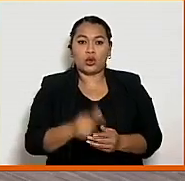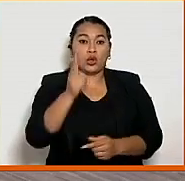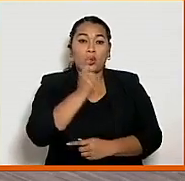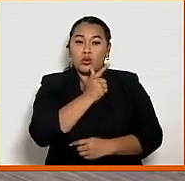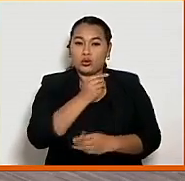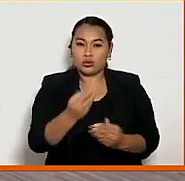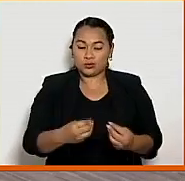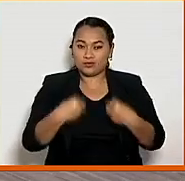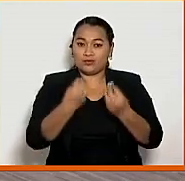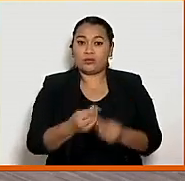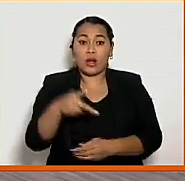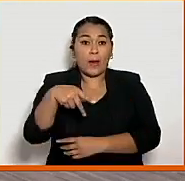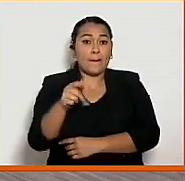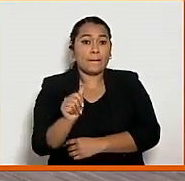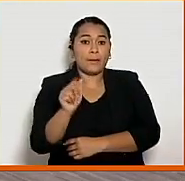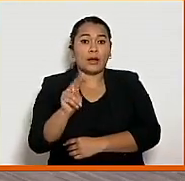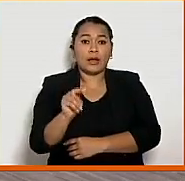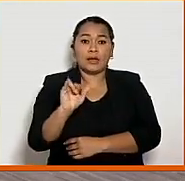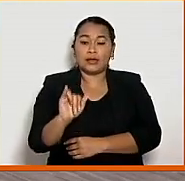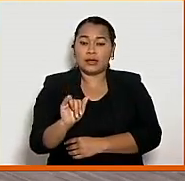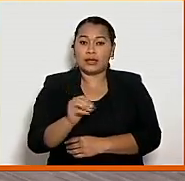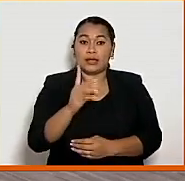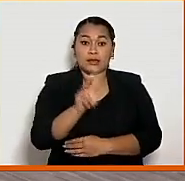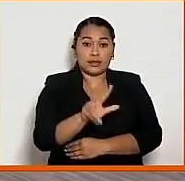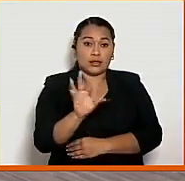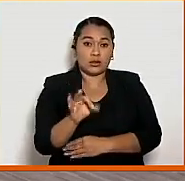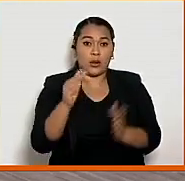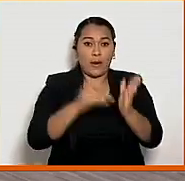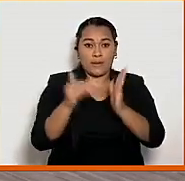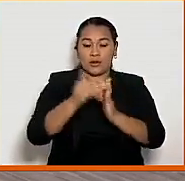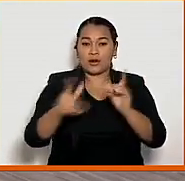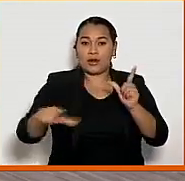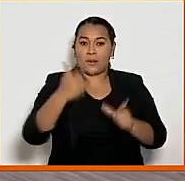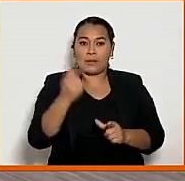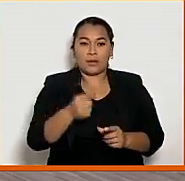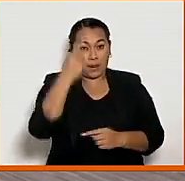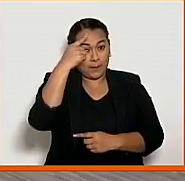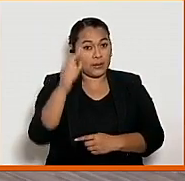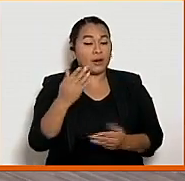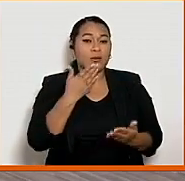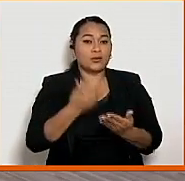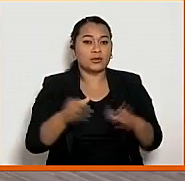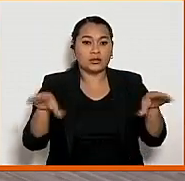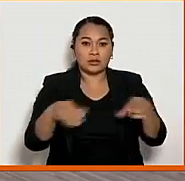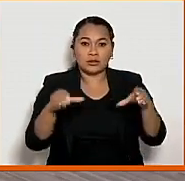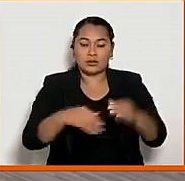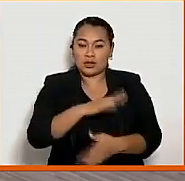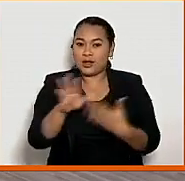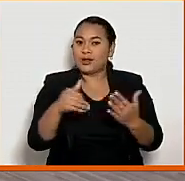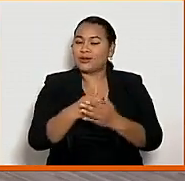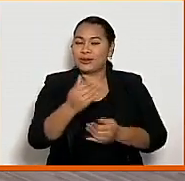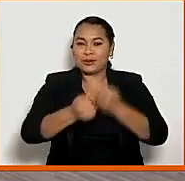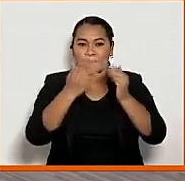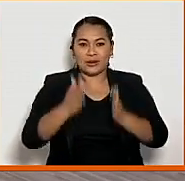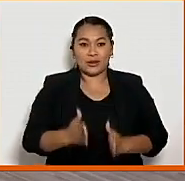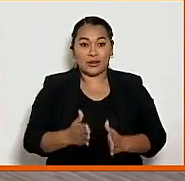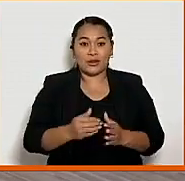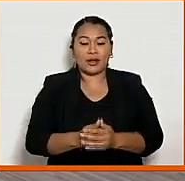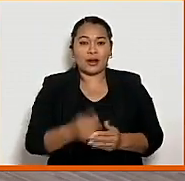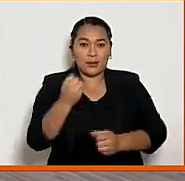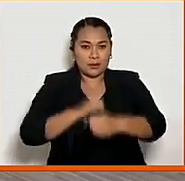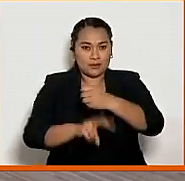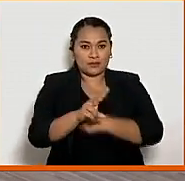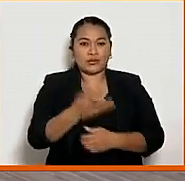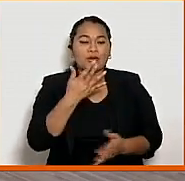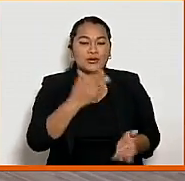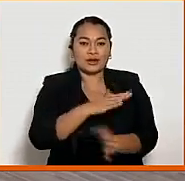39 millones de lempiras. Esto para continuar con las obras sociales. Si eres jugador para premiados, te deseamos muchísima suerte porque es momento de